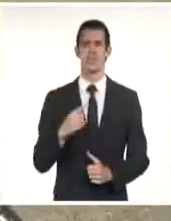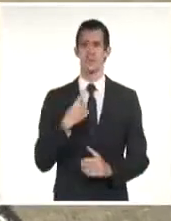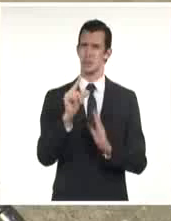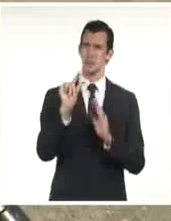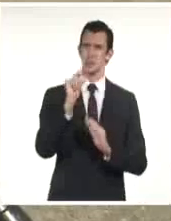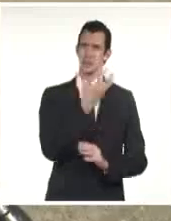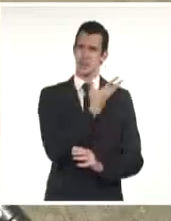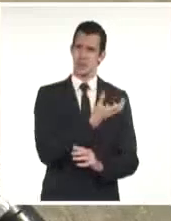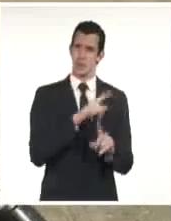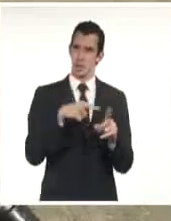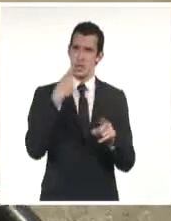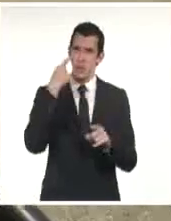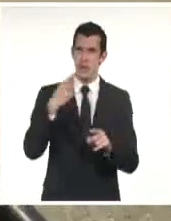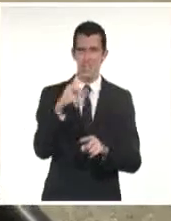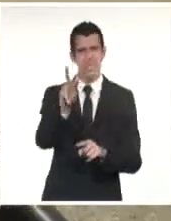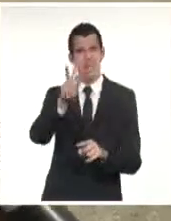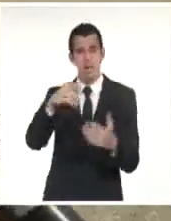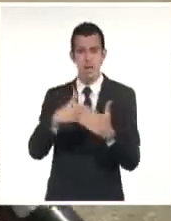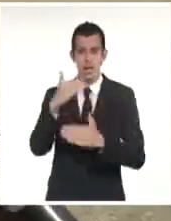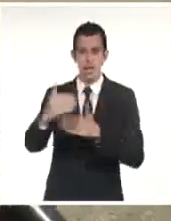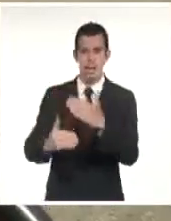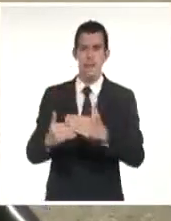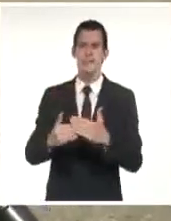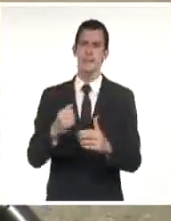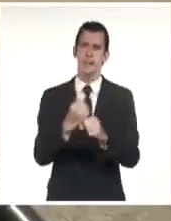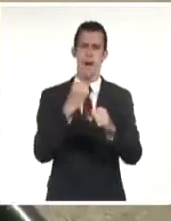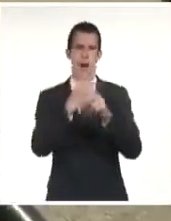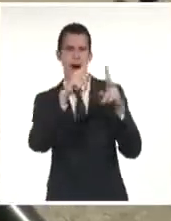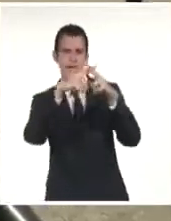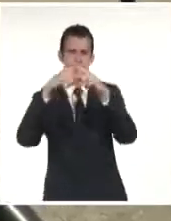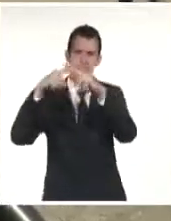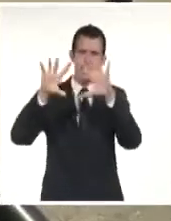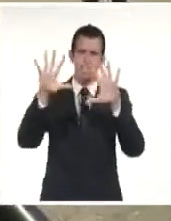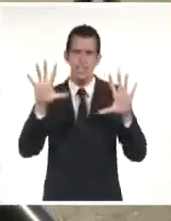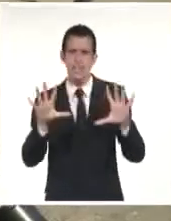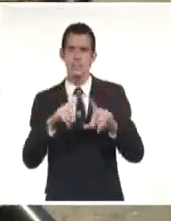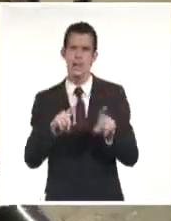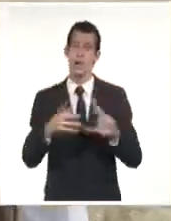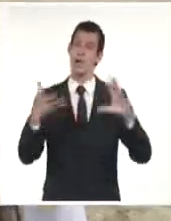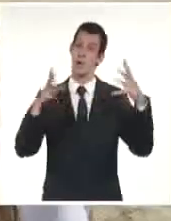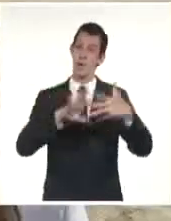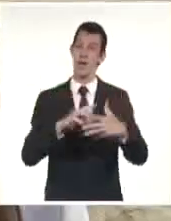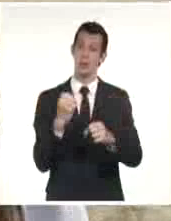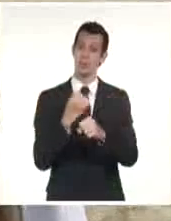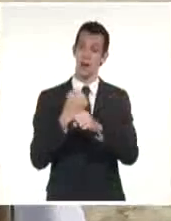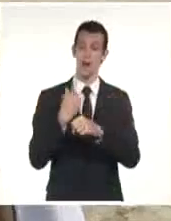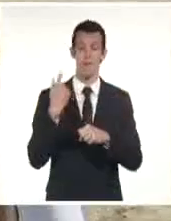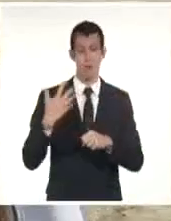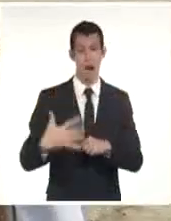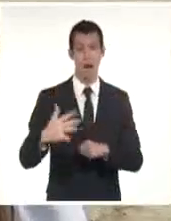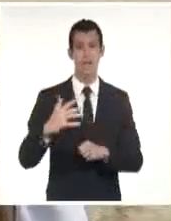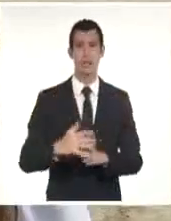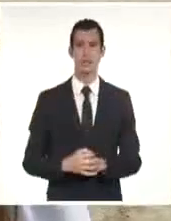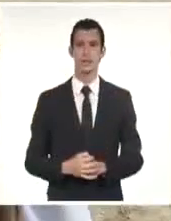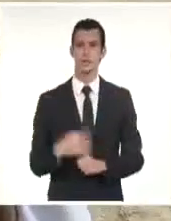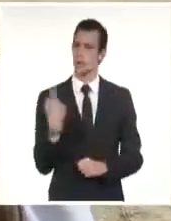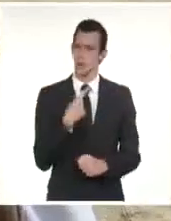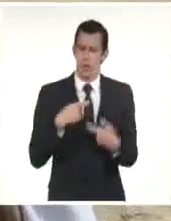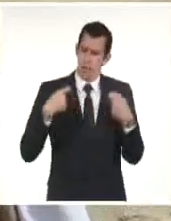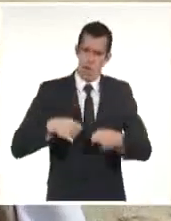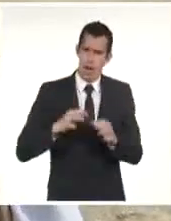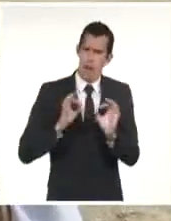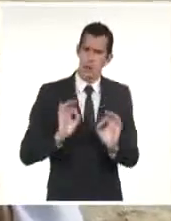por 3 días en estas labores y pues nada, es un poco complejo y todavía tenemos mucho trabajo que hacer. Es nuestro deber.